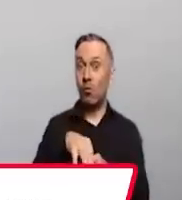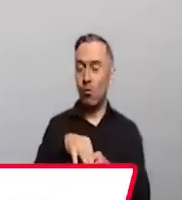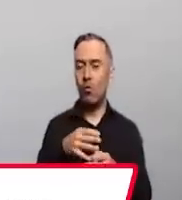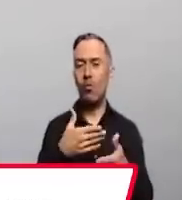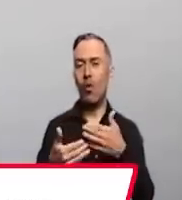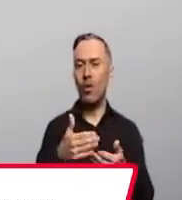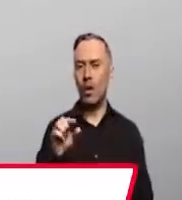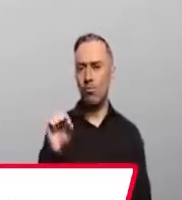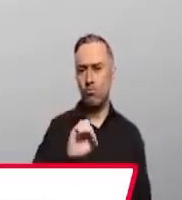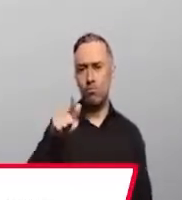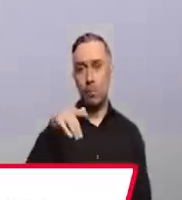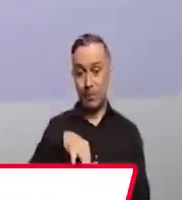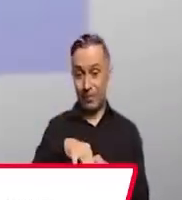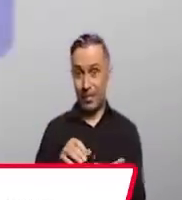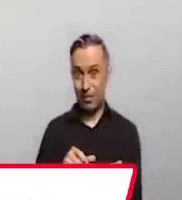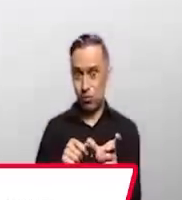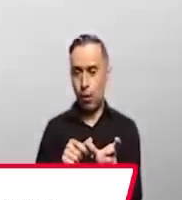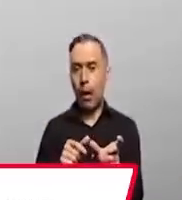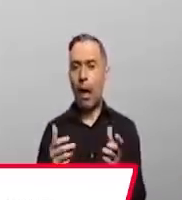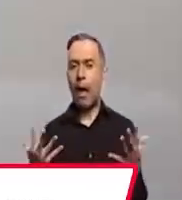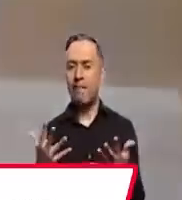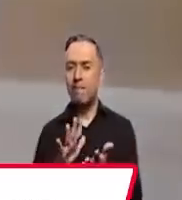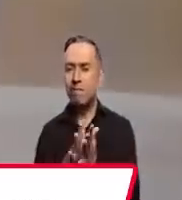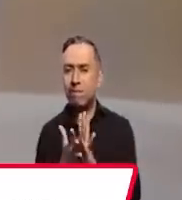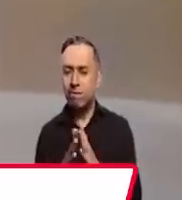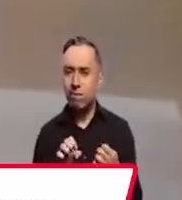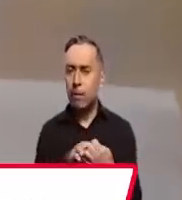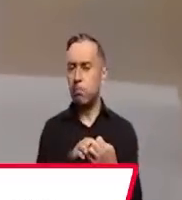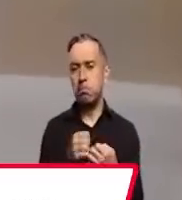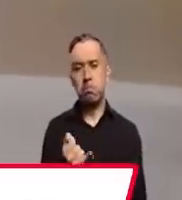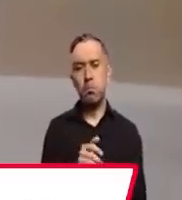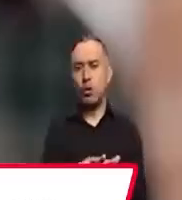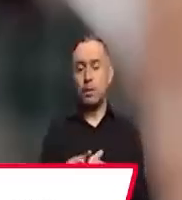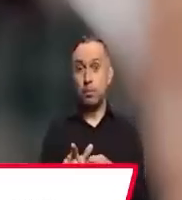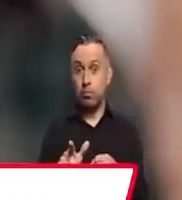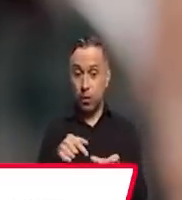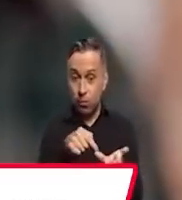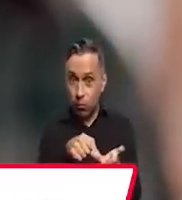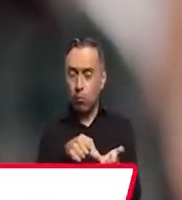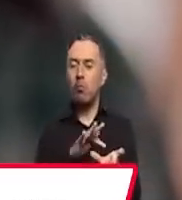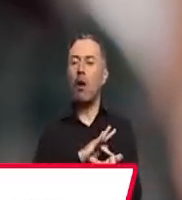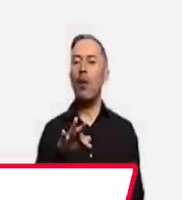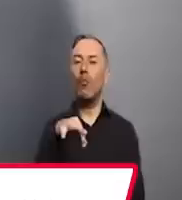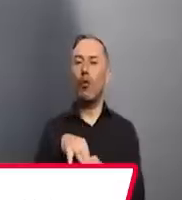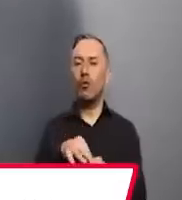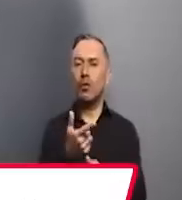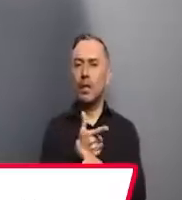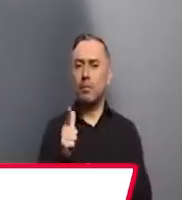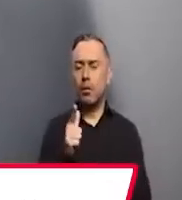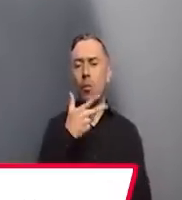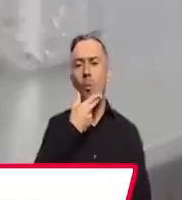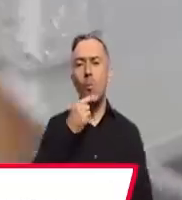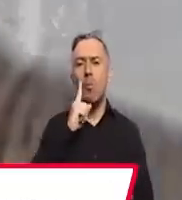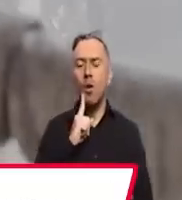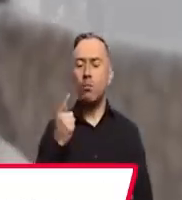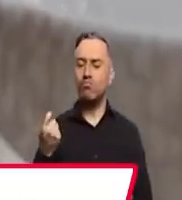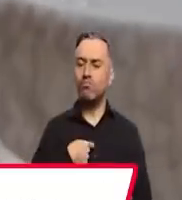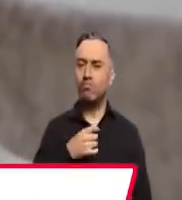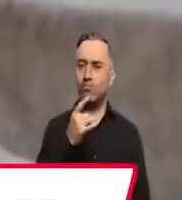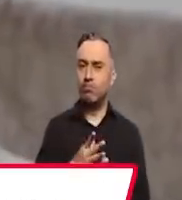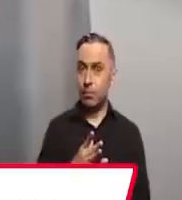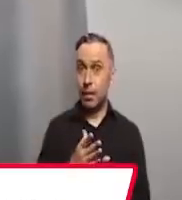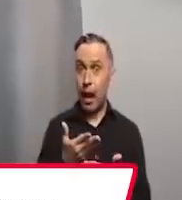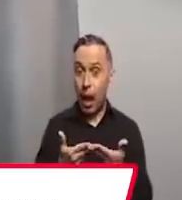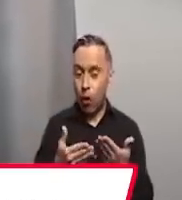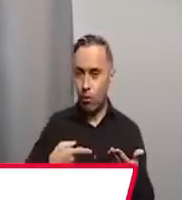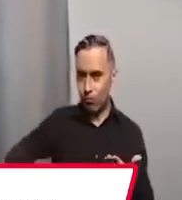pueblo de México ya cambió, que la situación nacional ya es otra y que la estructura social también ya es otra, así como también se está transformando